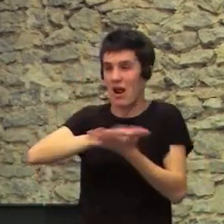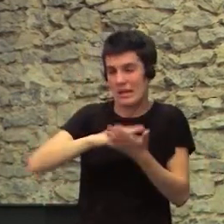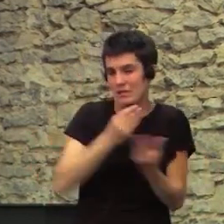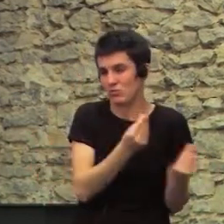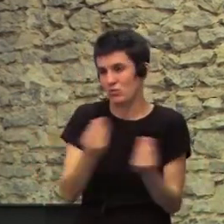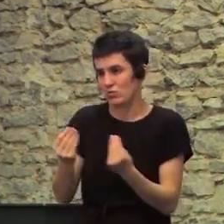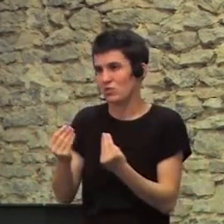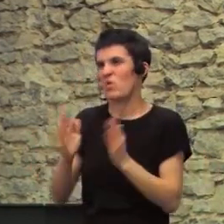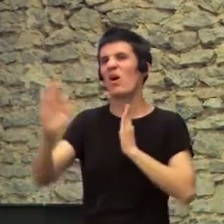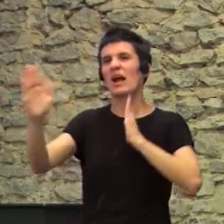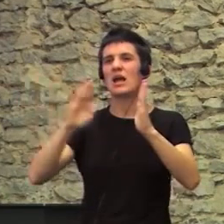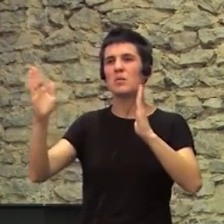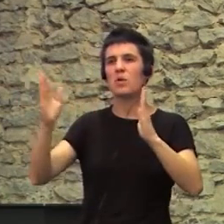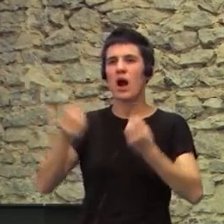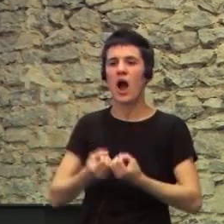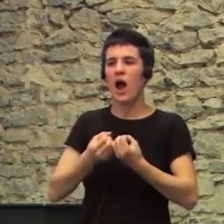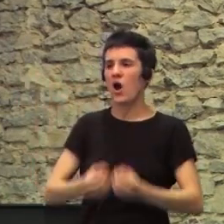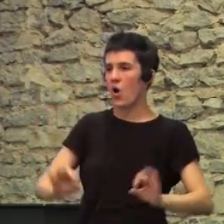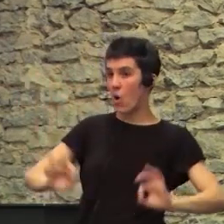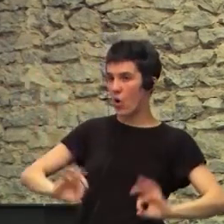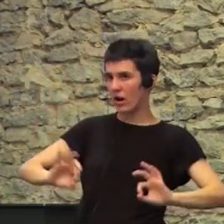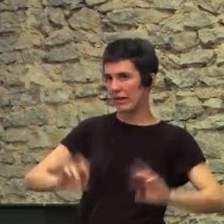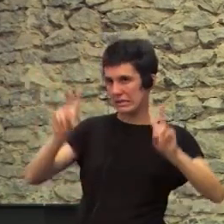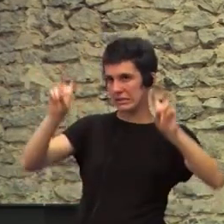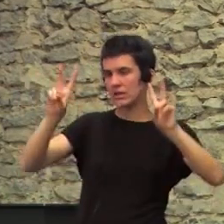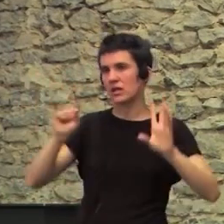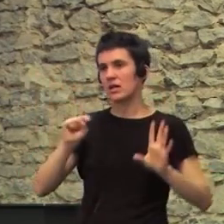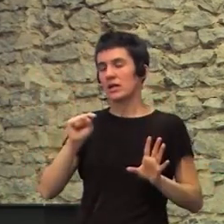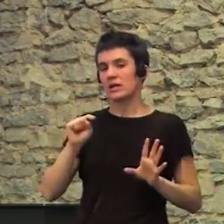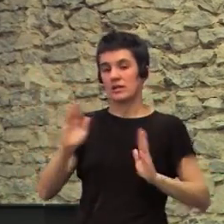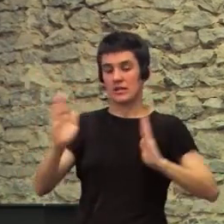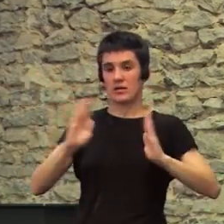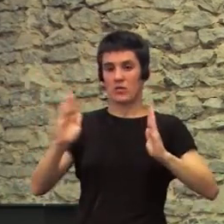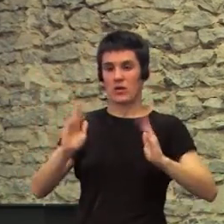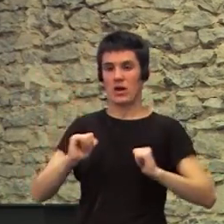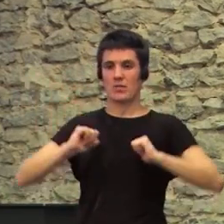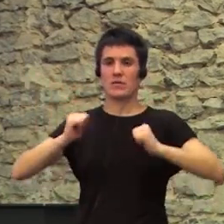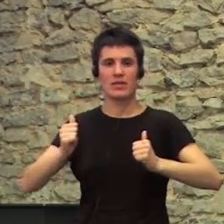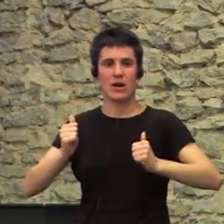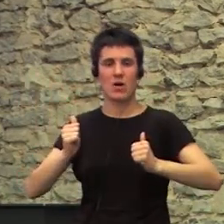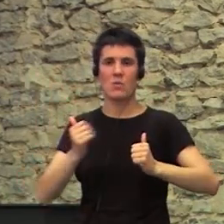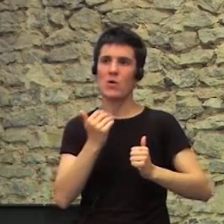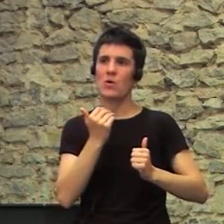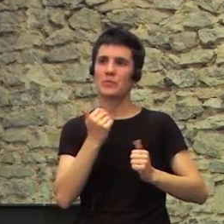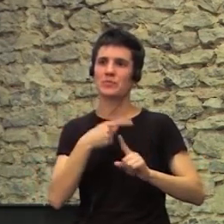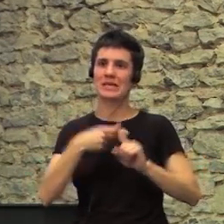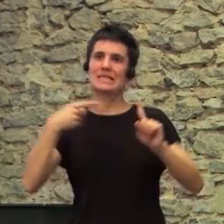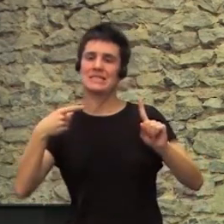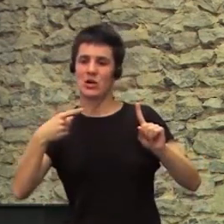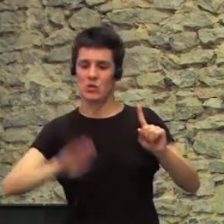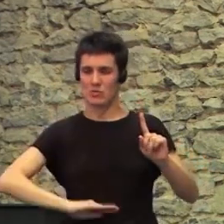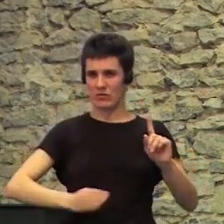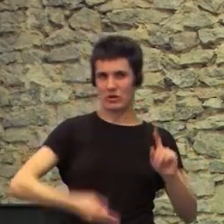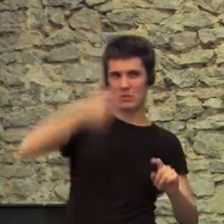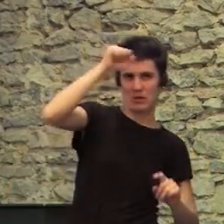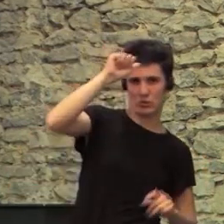La era de las gónadas, que además la era de las gónadas que empezó a hablar de pseudo-hermafroditismo masculino y